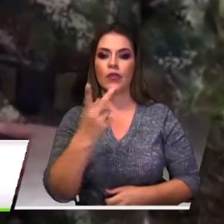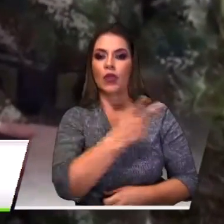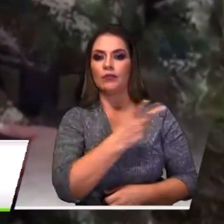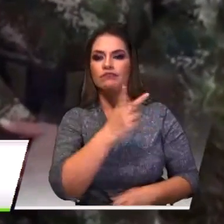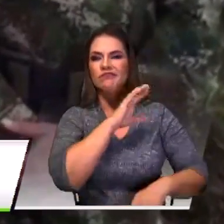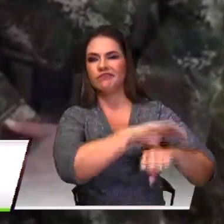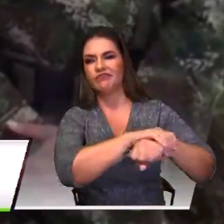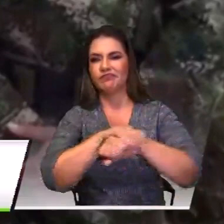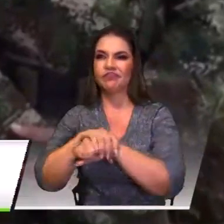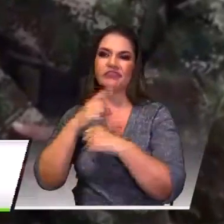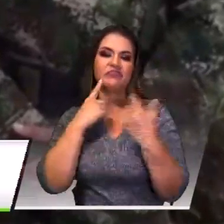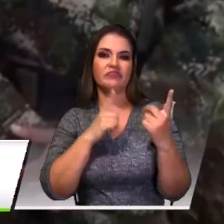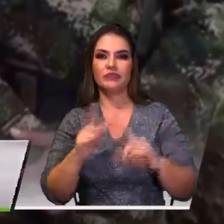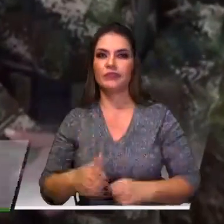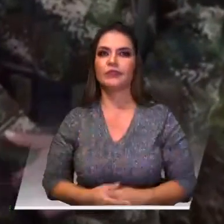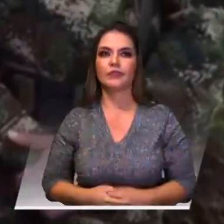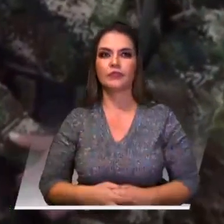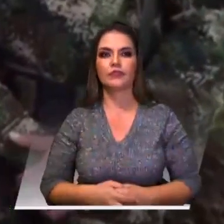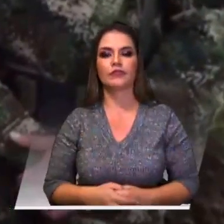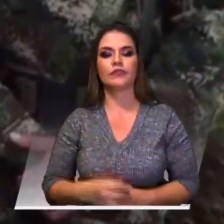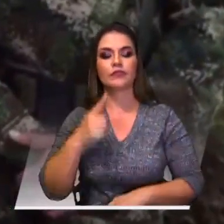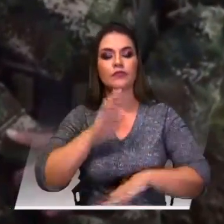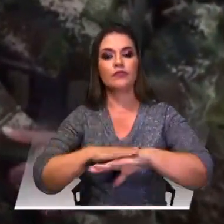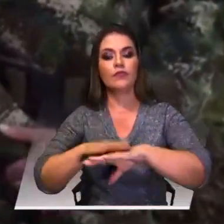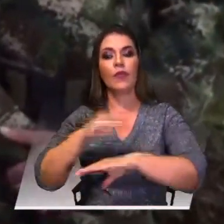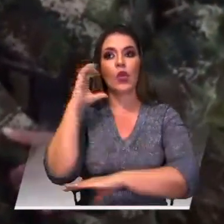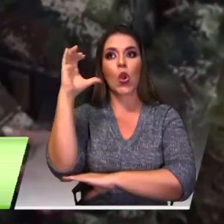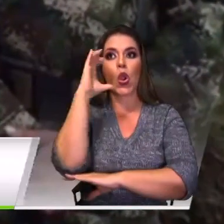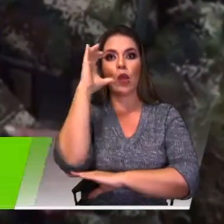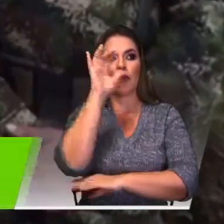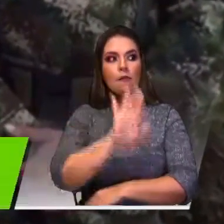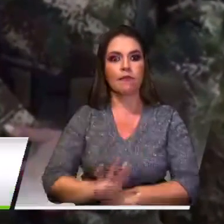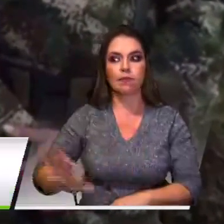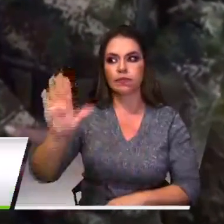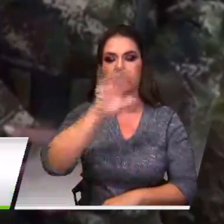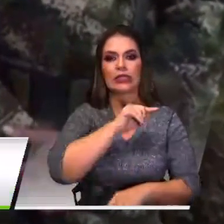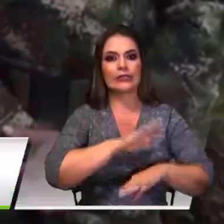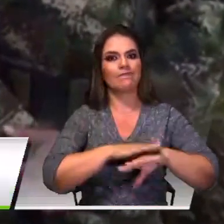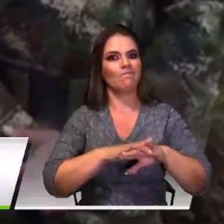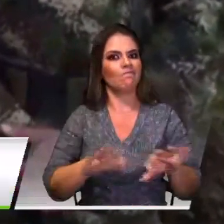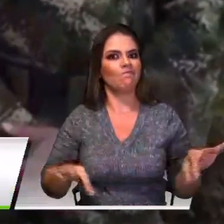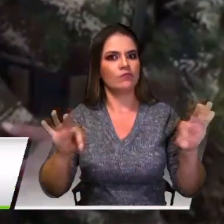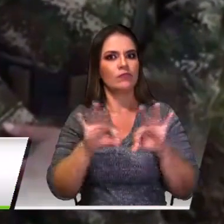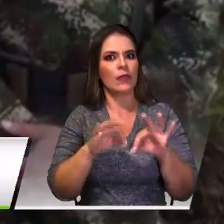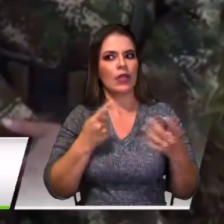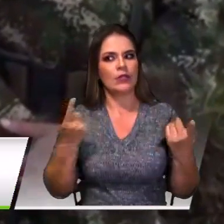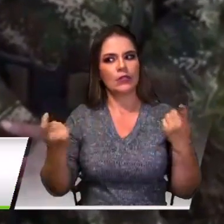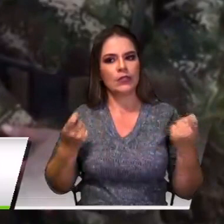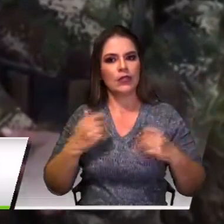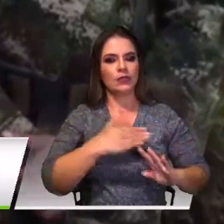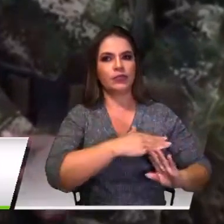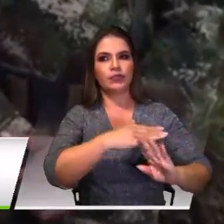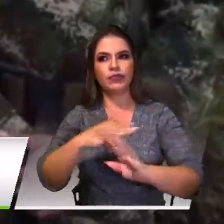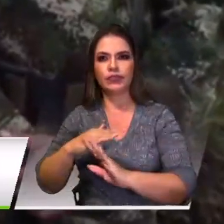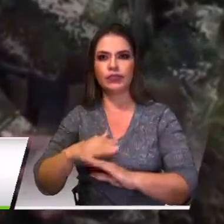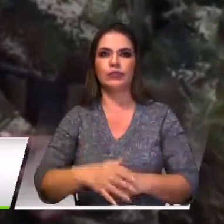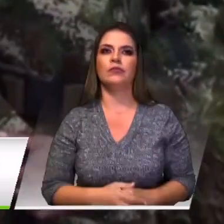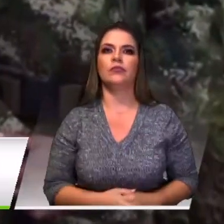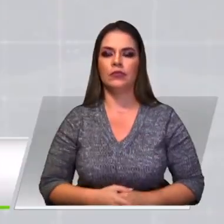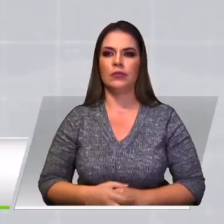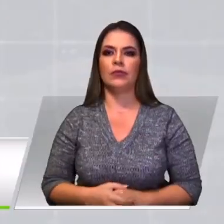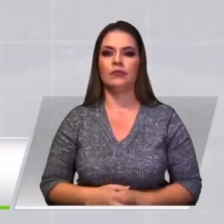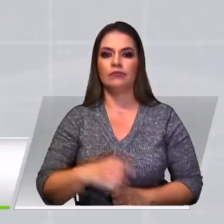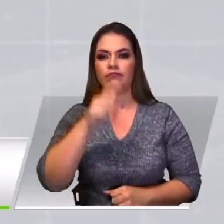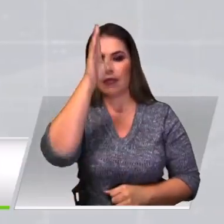autoridad competente. Colombia necesita de esa reacción, de la unión de todas las instituciones para poner a estos criminales en la